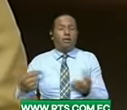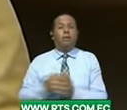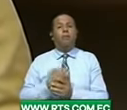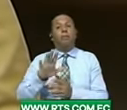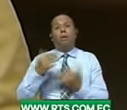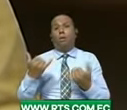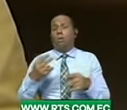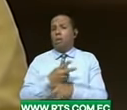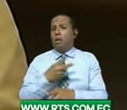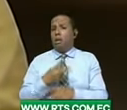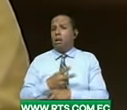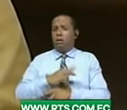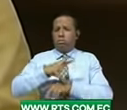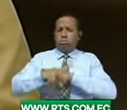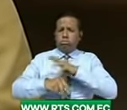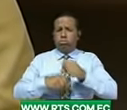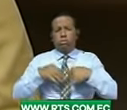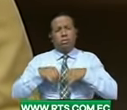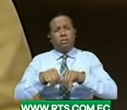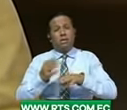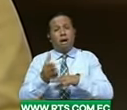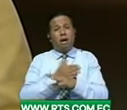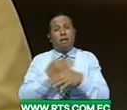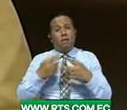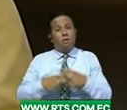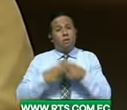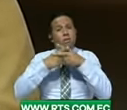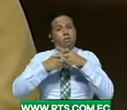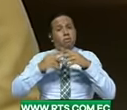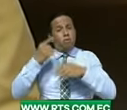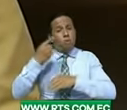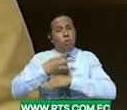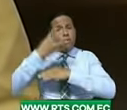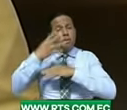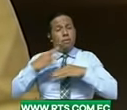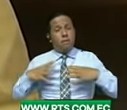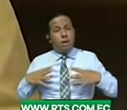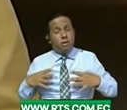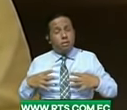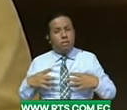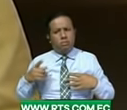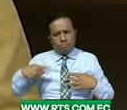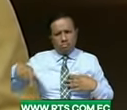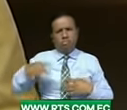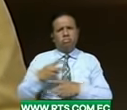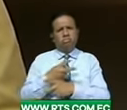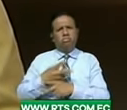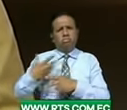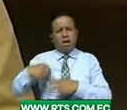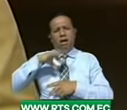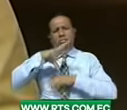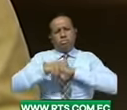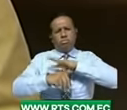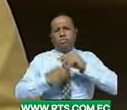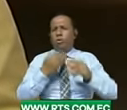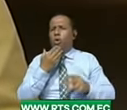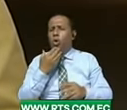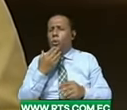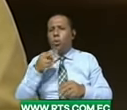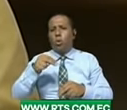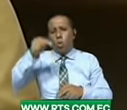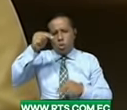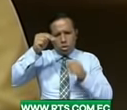igual, antes de que empiece justamente estos días de asueto, igual ha hecho de las suyas, tanto en el norte como en el sur